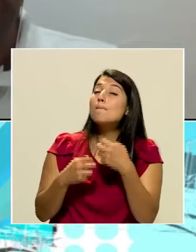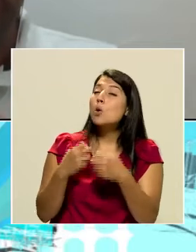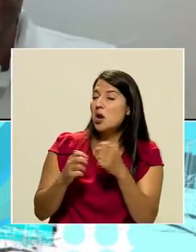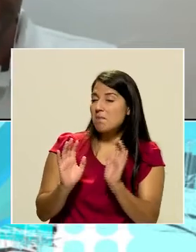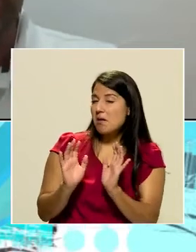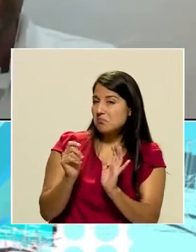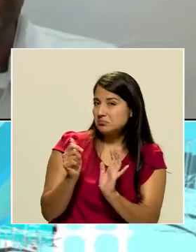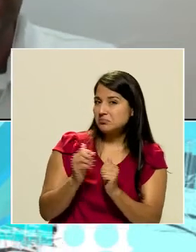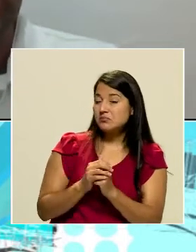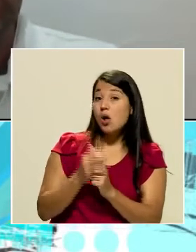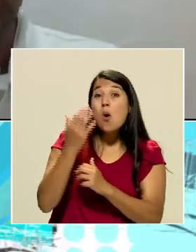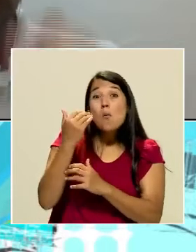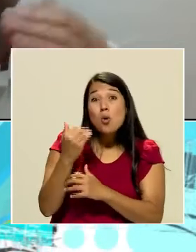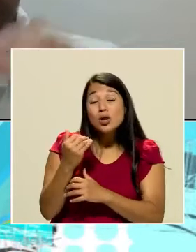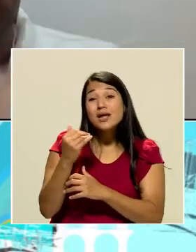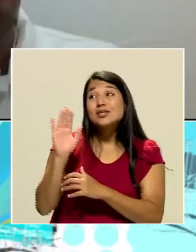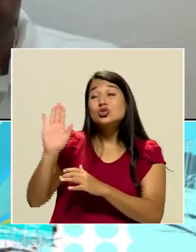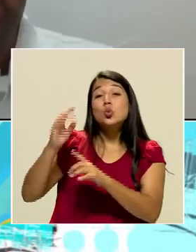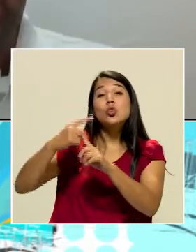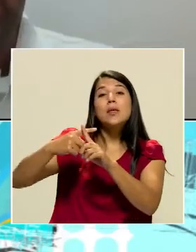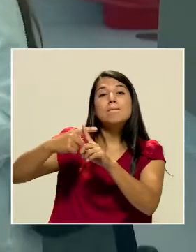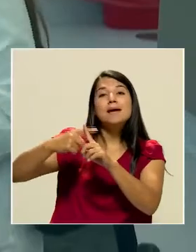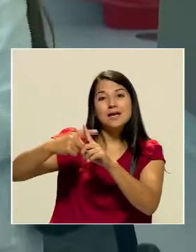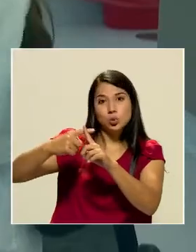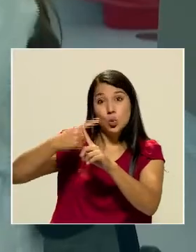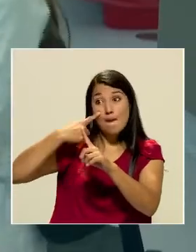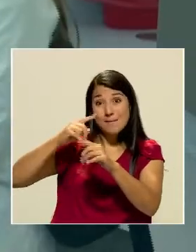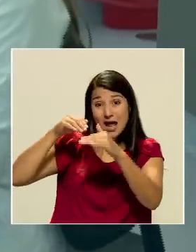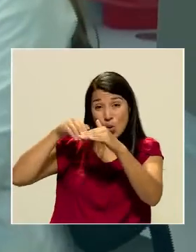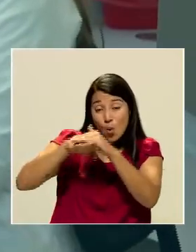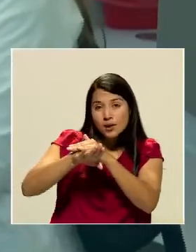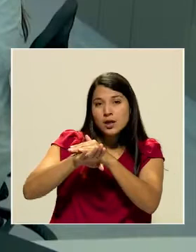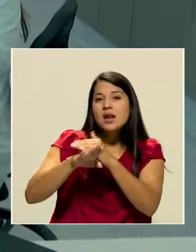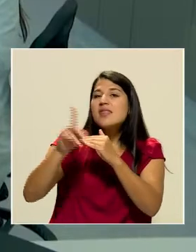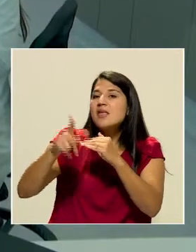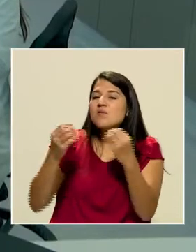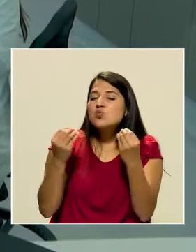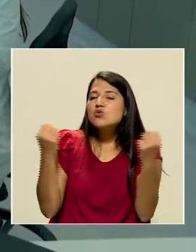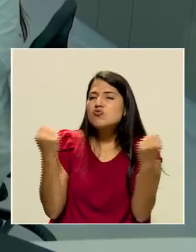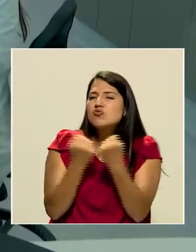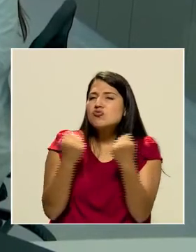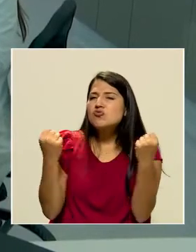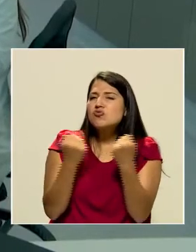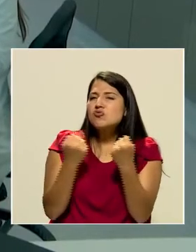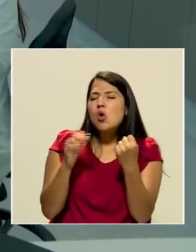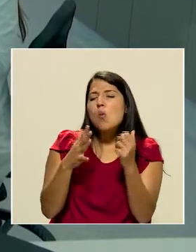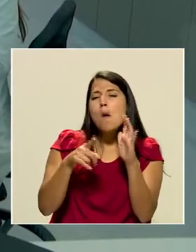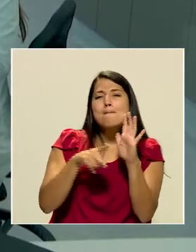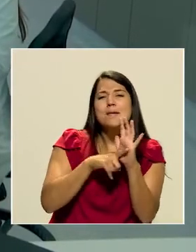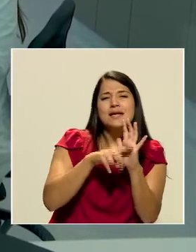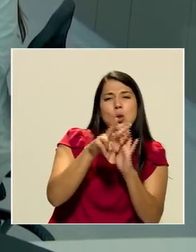las temperaturas de preservación son ultra bajas. Las temperaturas son de menos 20 a